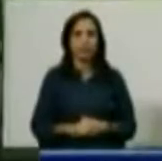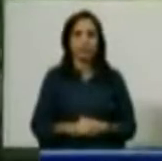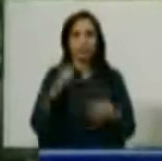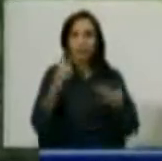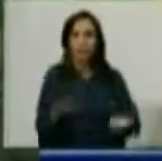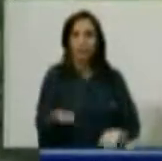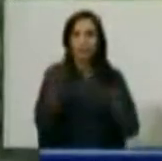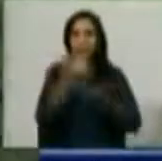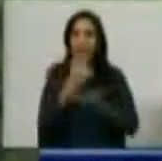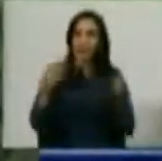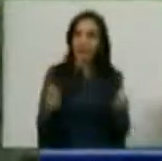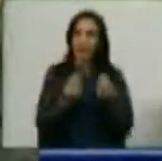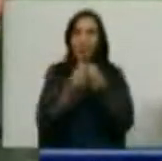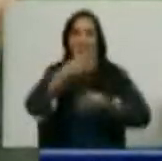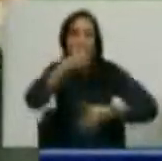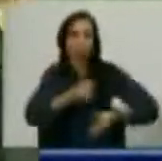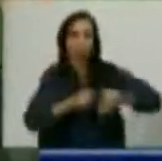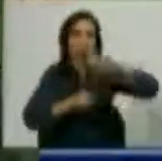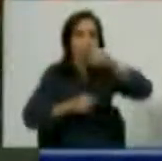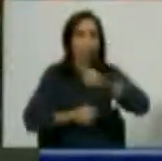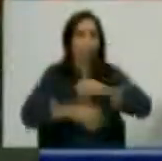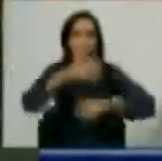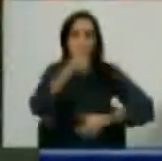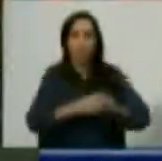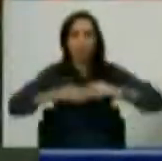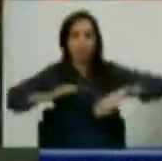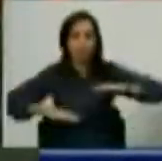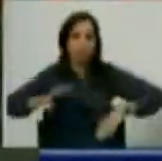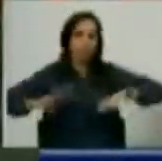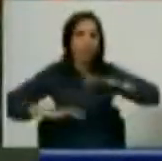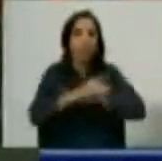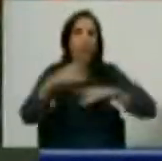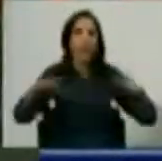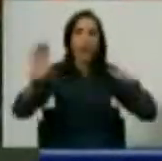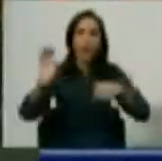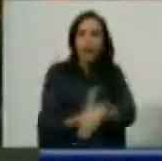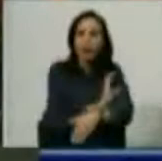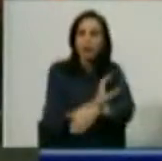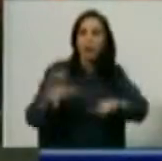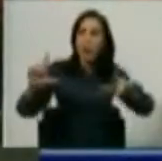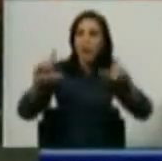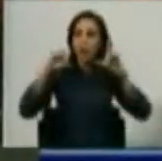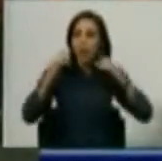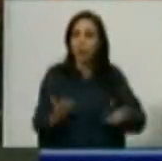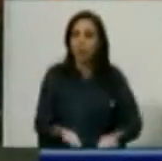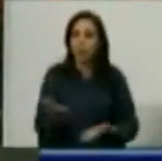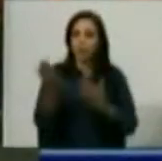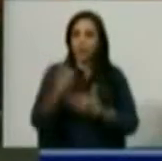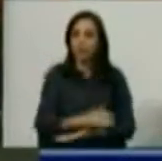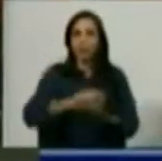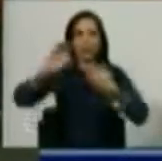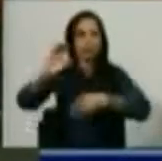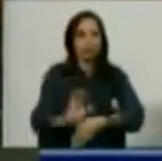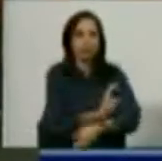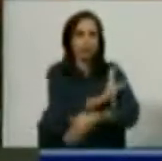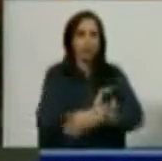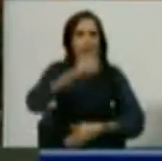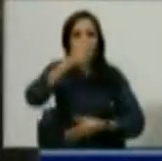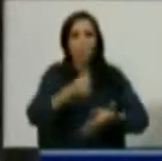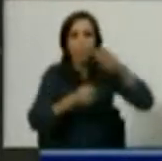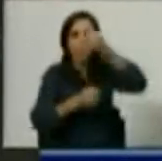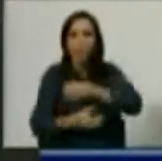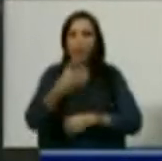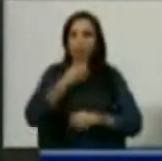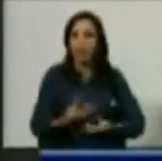unan subconjunto de gaitas para cantarle a Vargas y a Venezuela gaita en Navidad